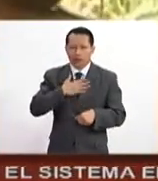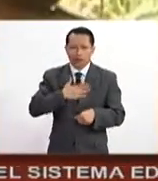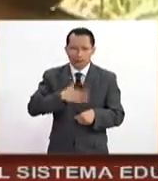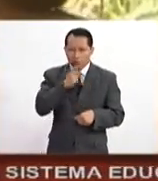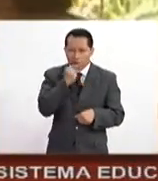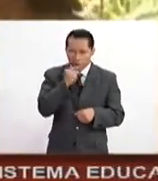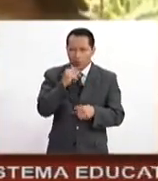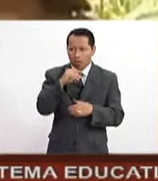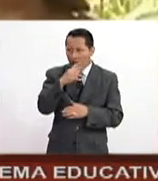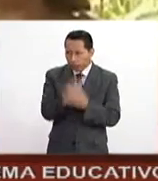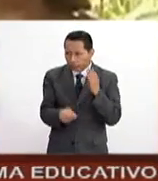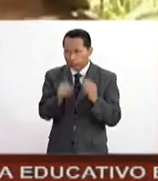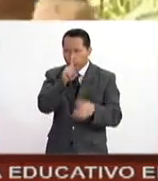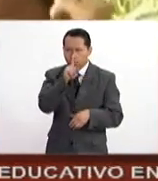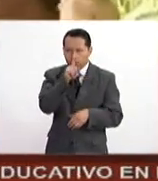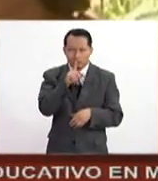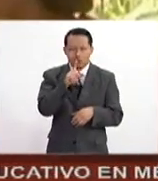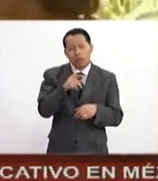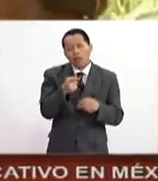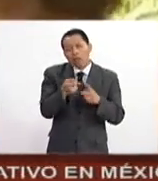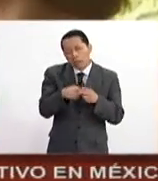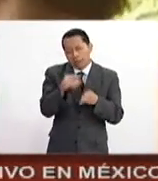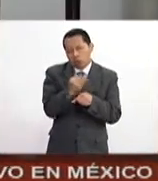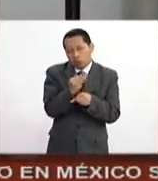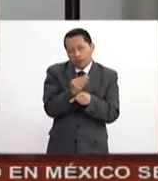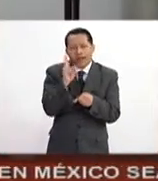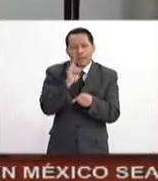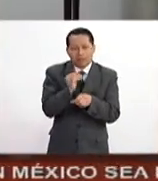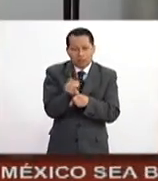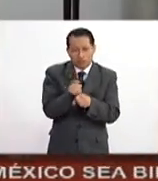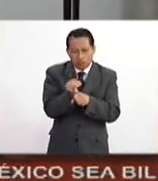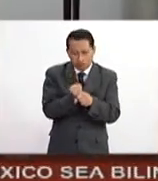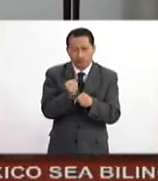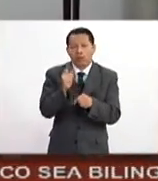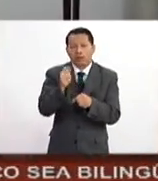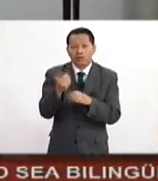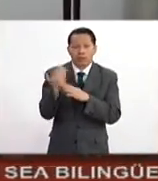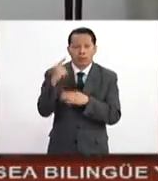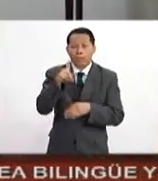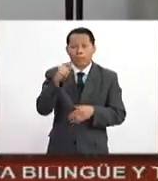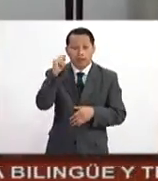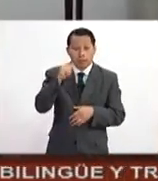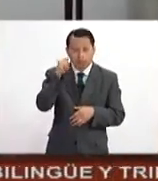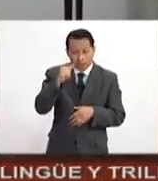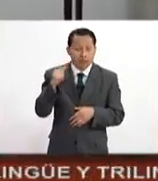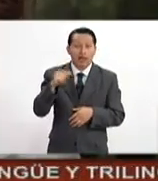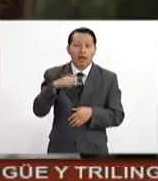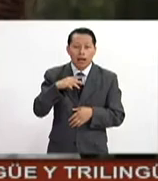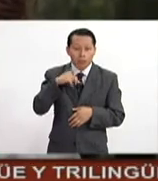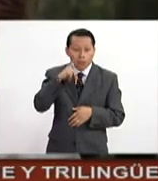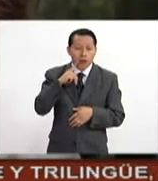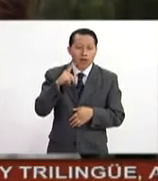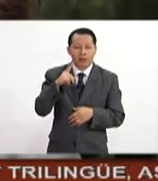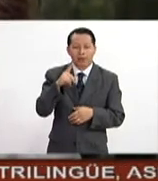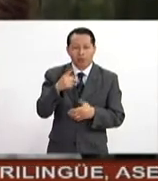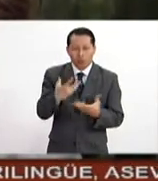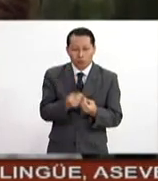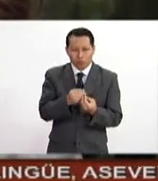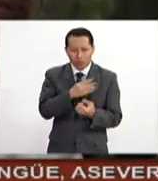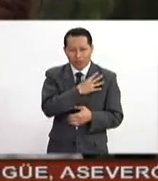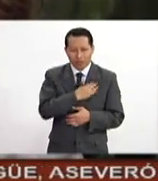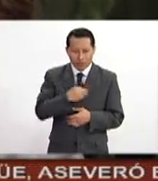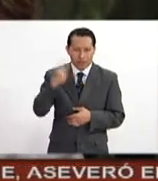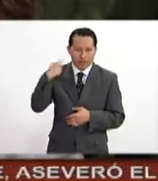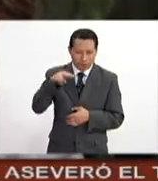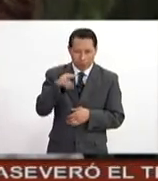su contra, apenas estaría integrándose. Recordemos que el pasado 20 de abril, Karime Macías viajó a Londres en compañía de sus hijos